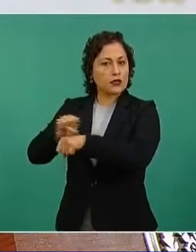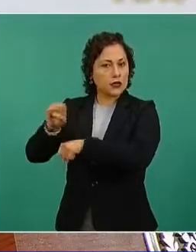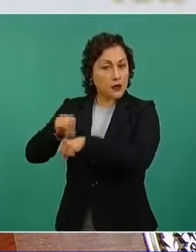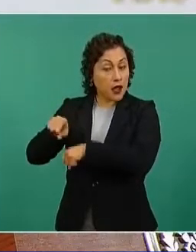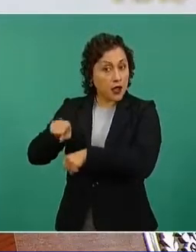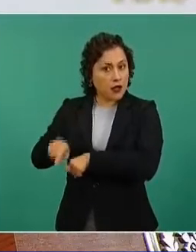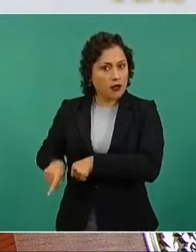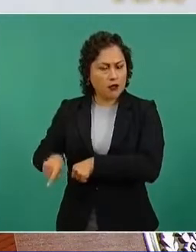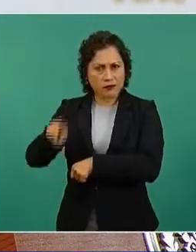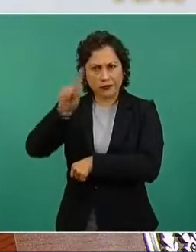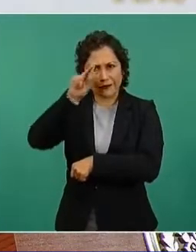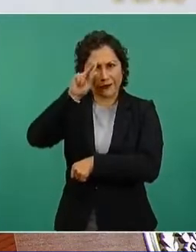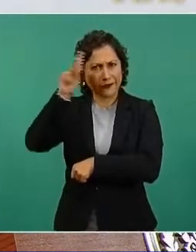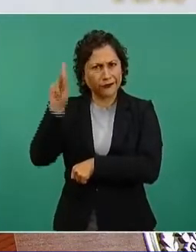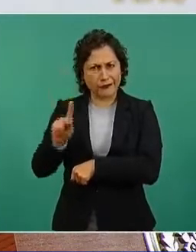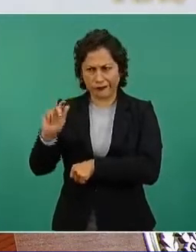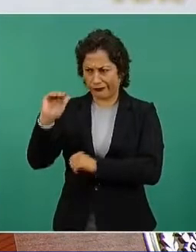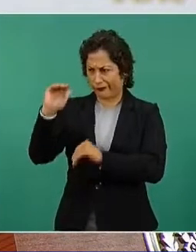que en México.